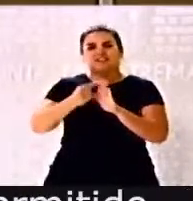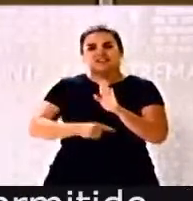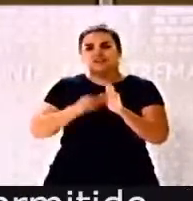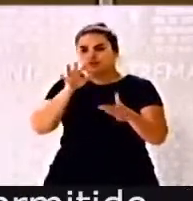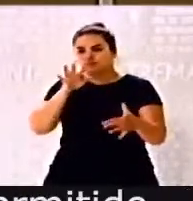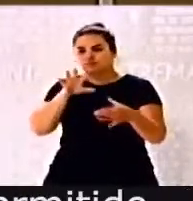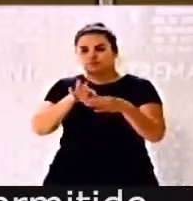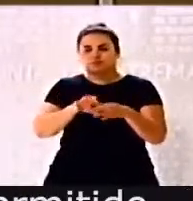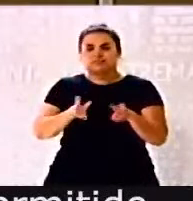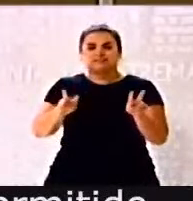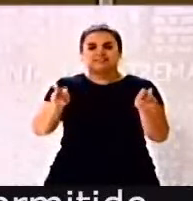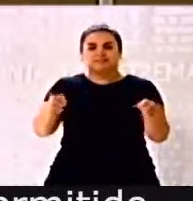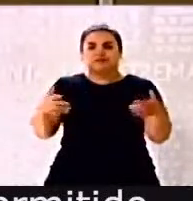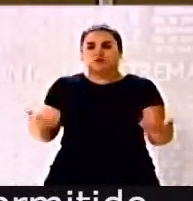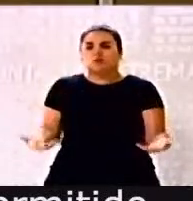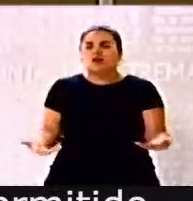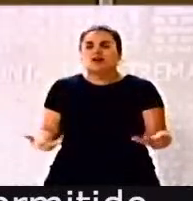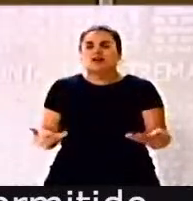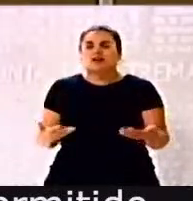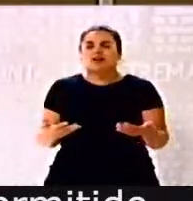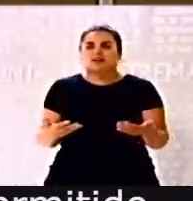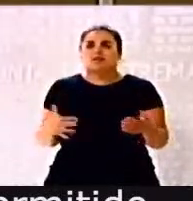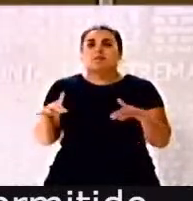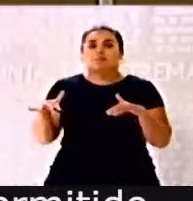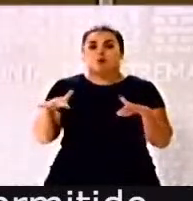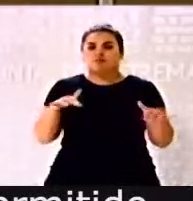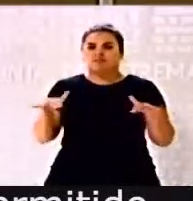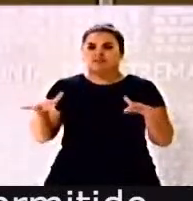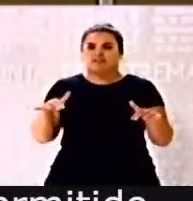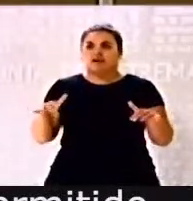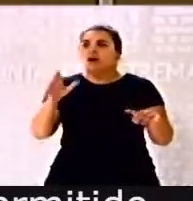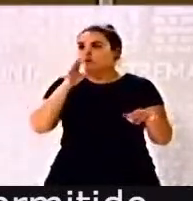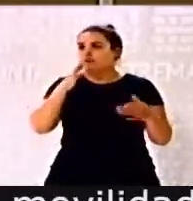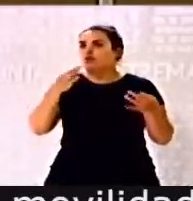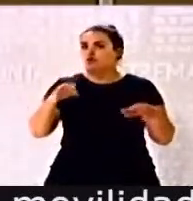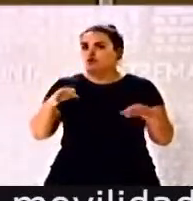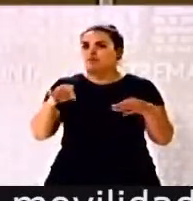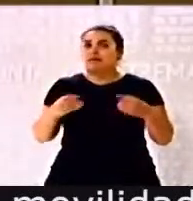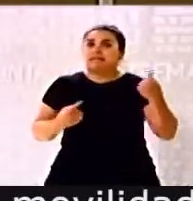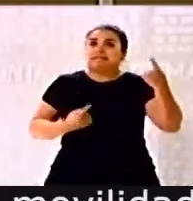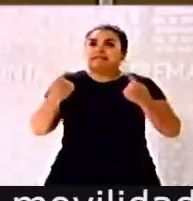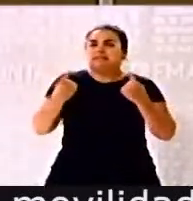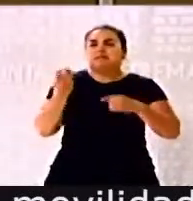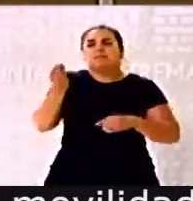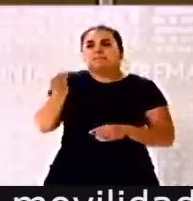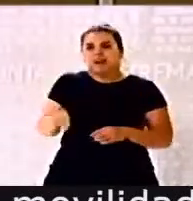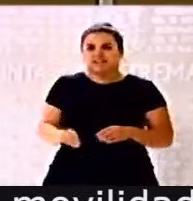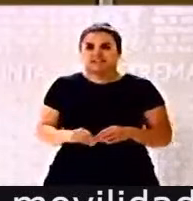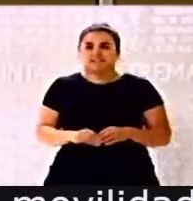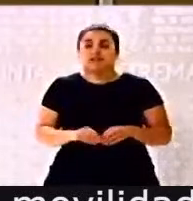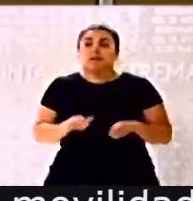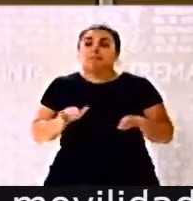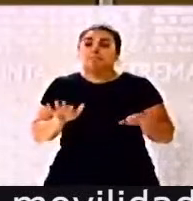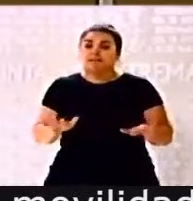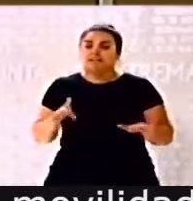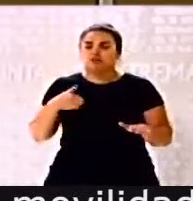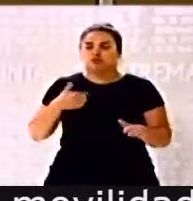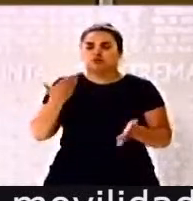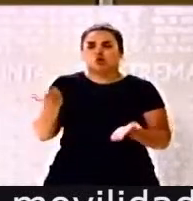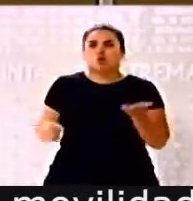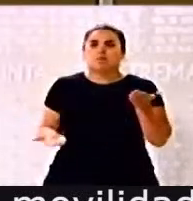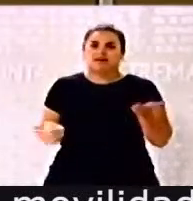ver, sobre todo con la movilidad, es normal que existan algunos casos más. Sin embargo, hemos hecho una